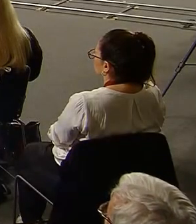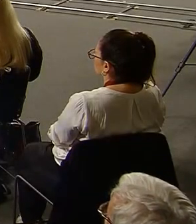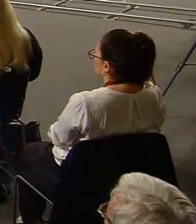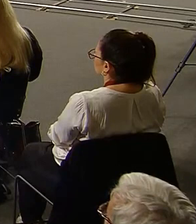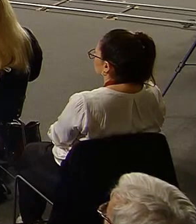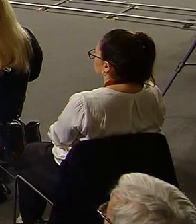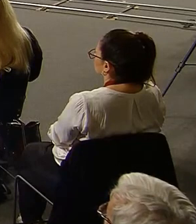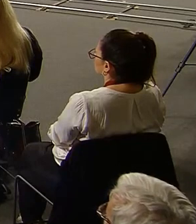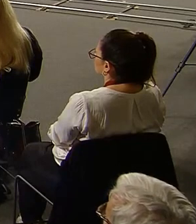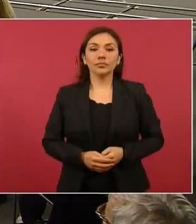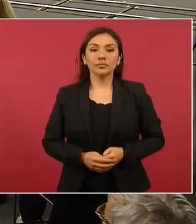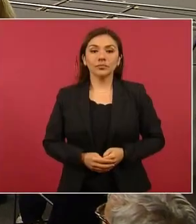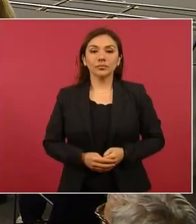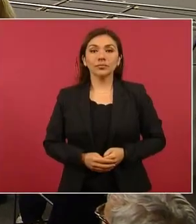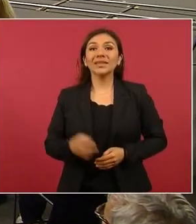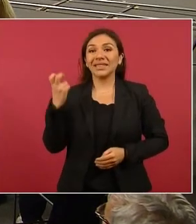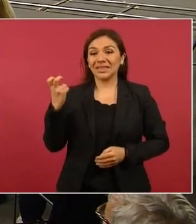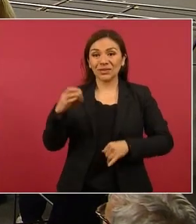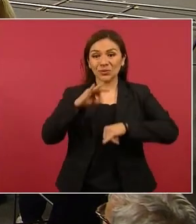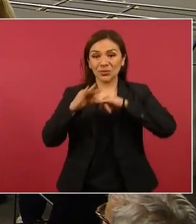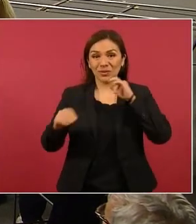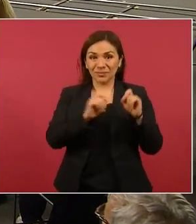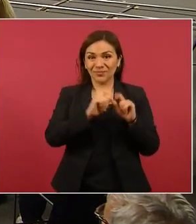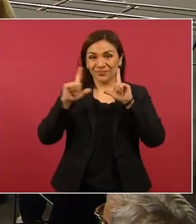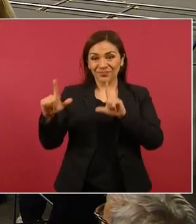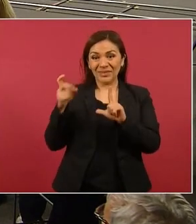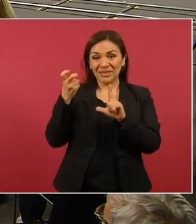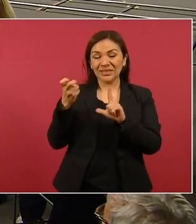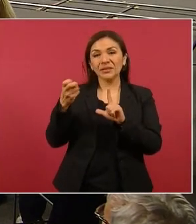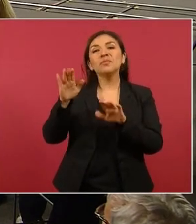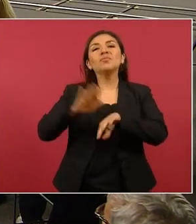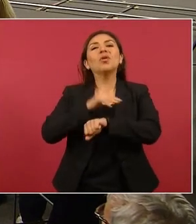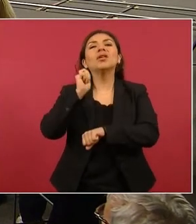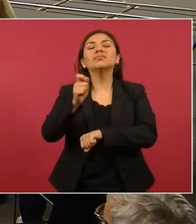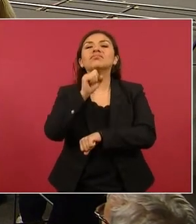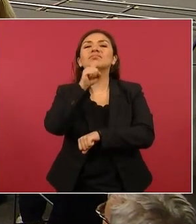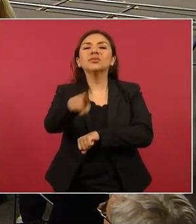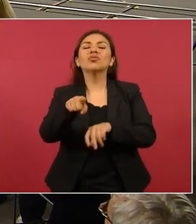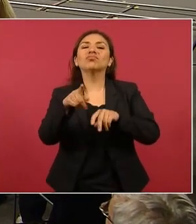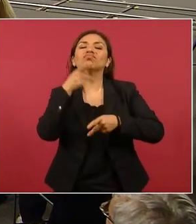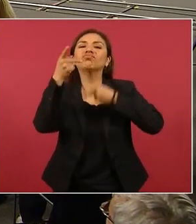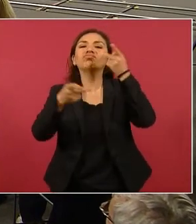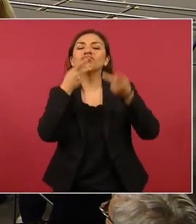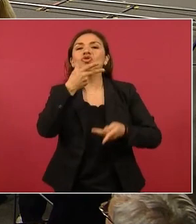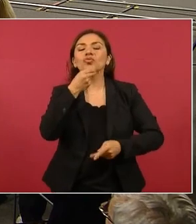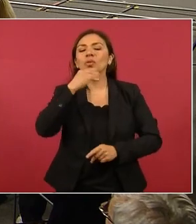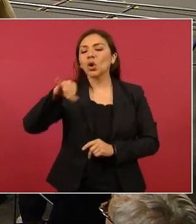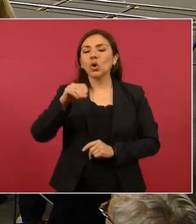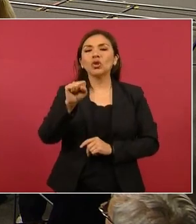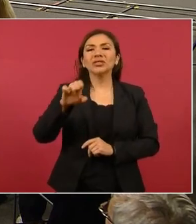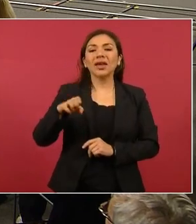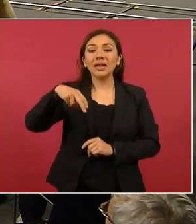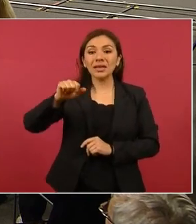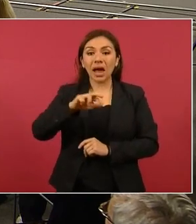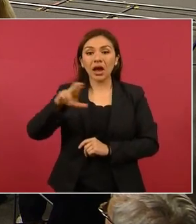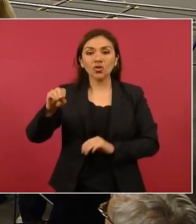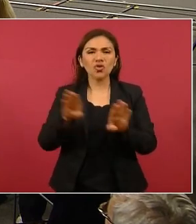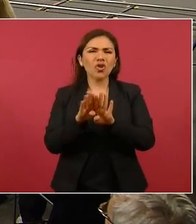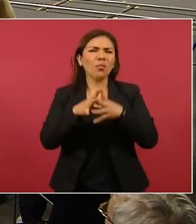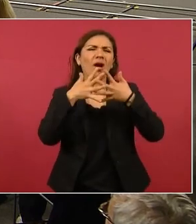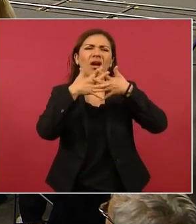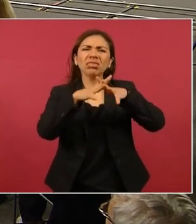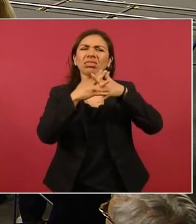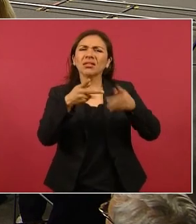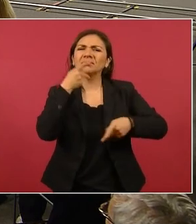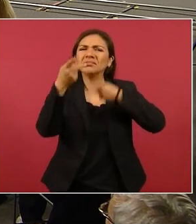última declaración, queremos hacer énfasis por la declaración que también dio José Narro, revolviendo todo,